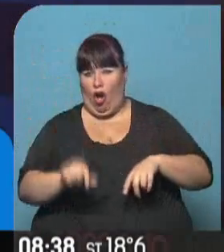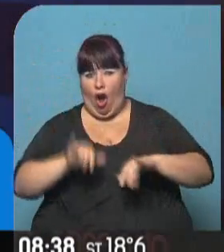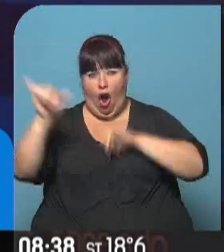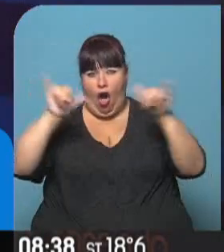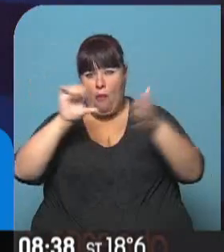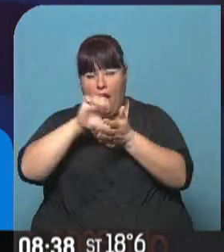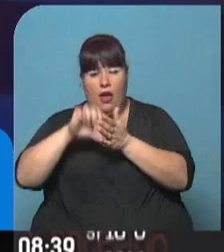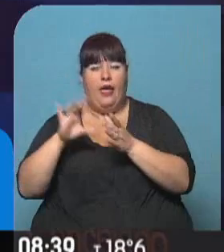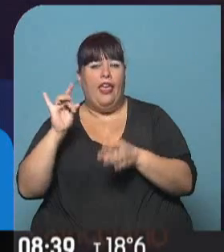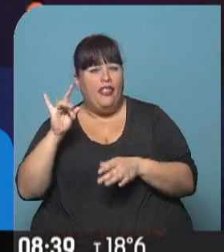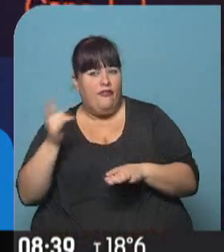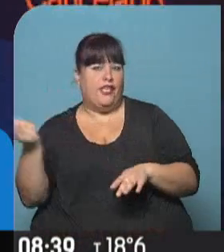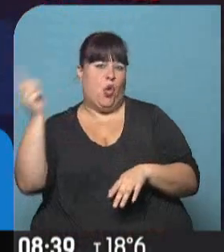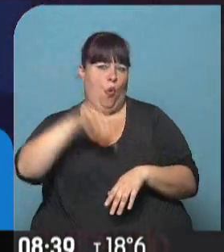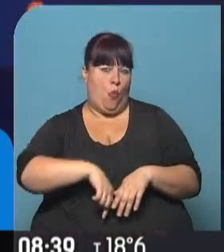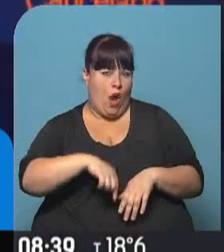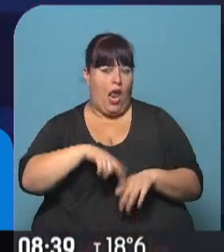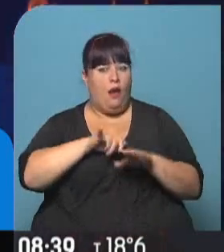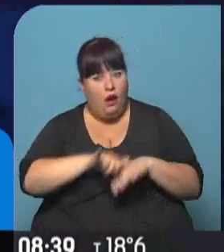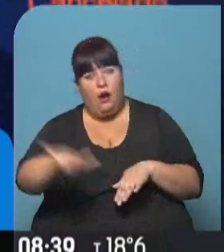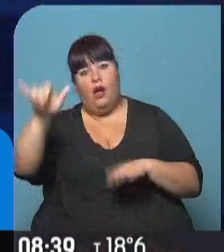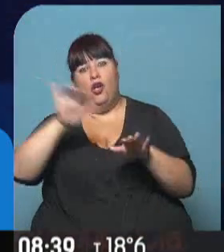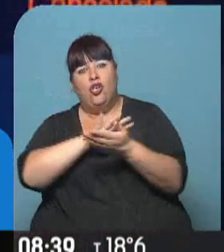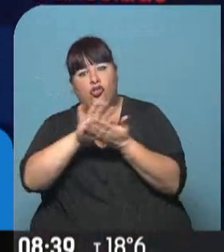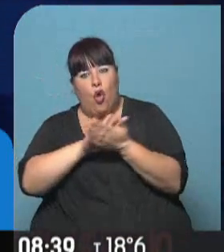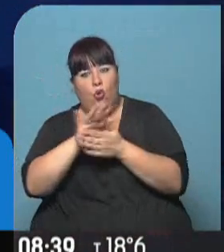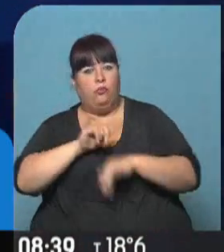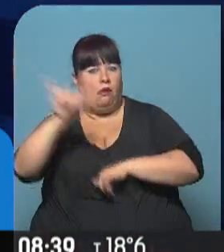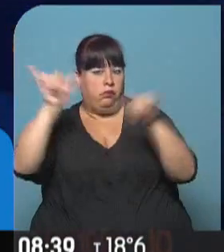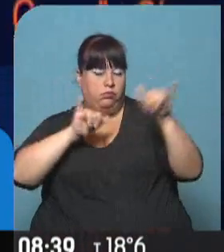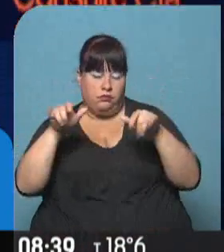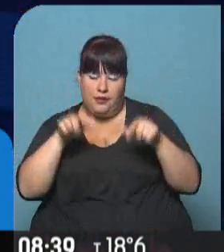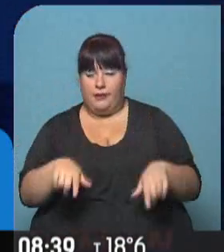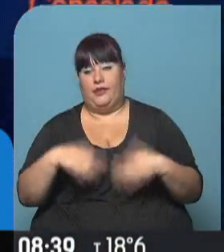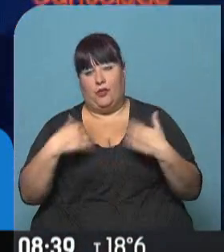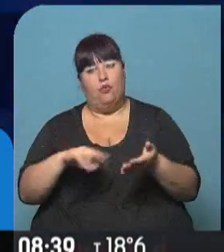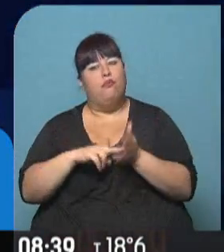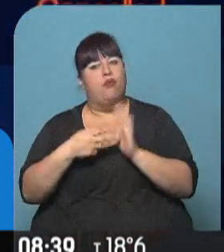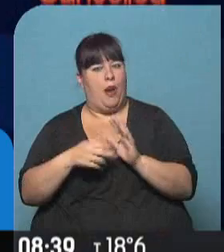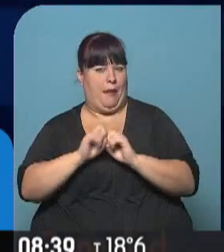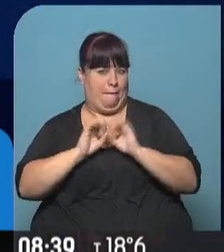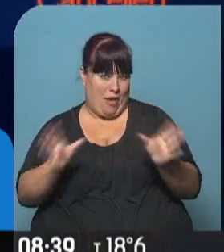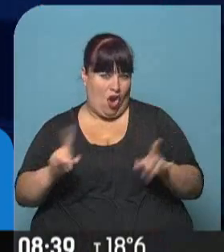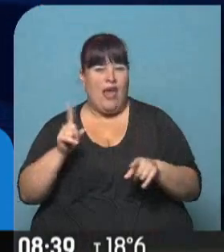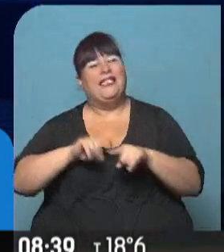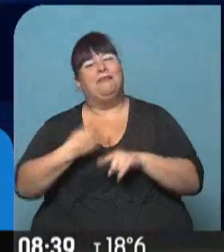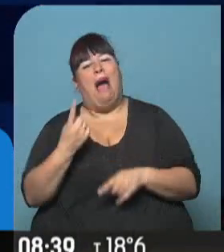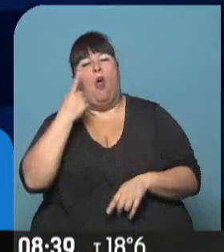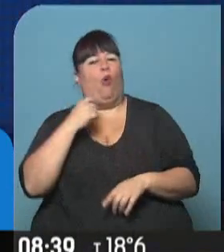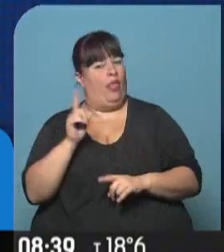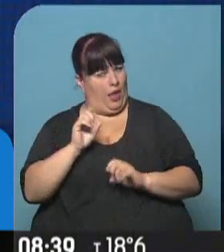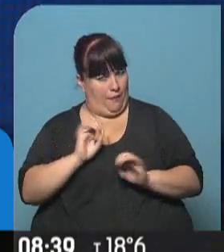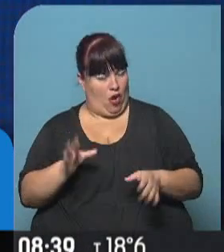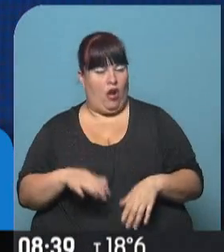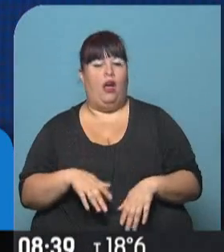y con mucha dificultad para volver a llegar y volver a emparejar la operación con lo cual esto tiene un impacto mucho mayor que un paro de un solo día